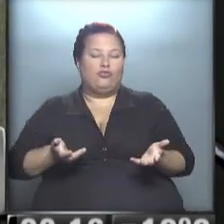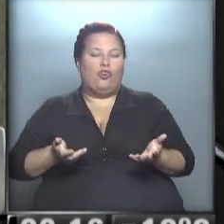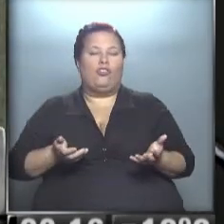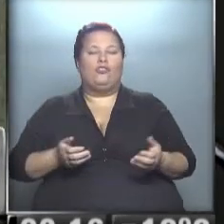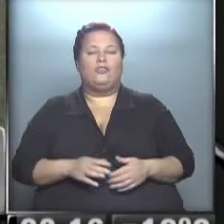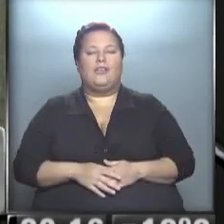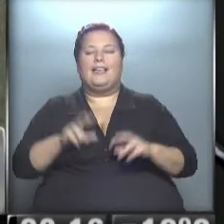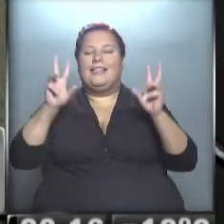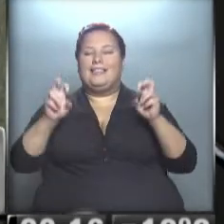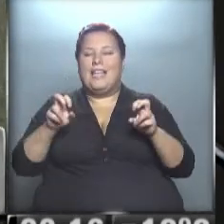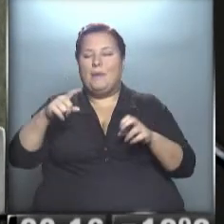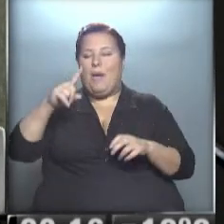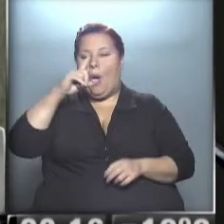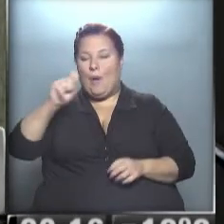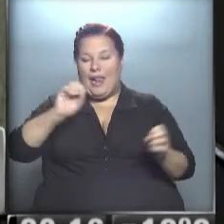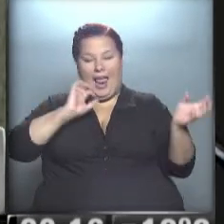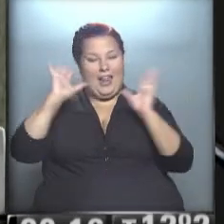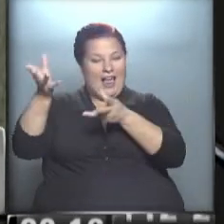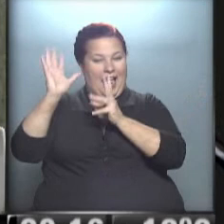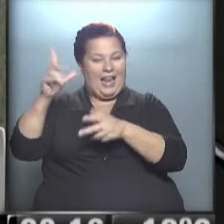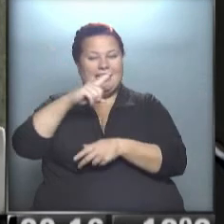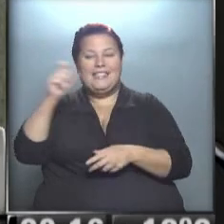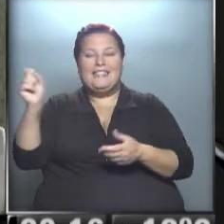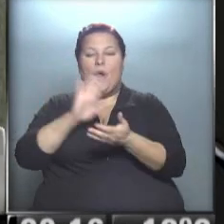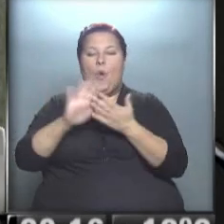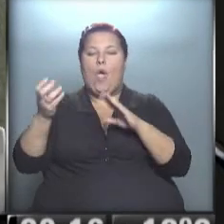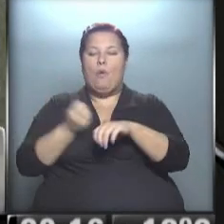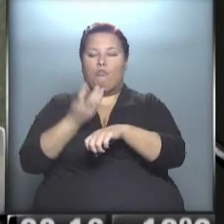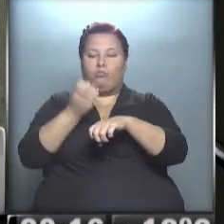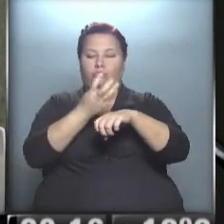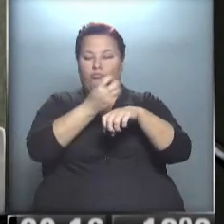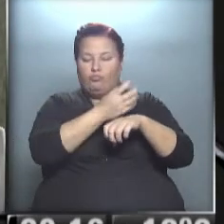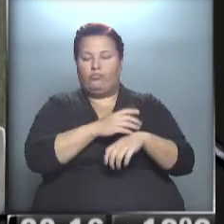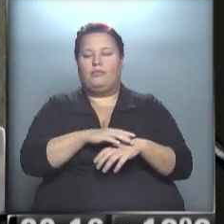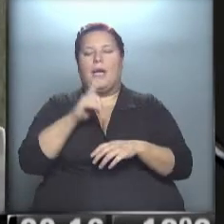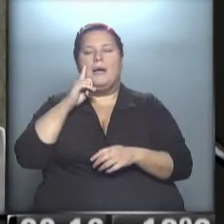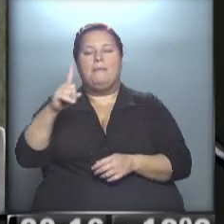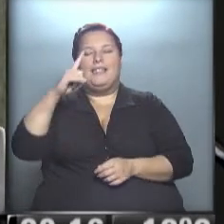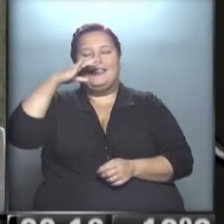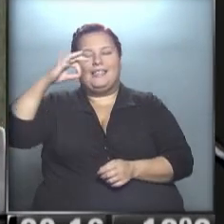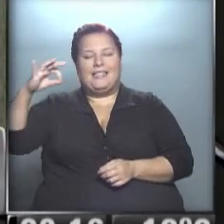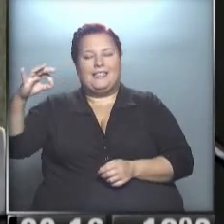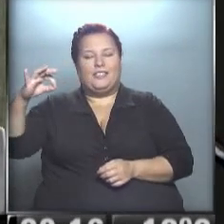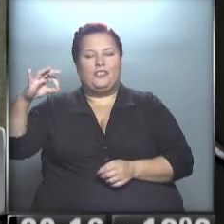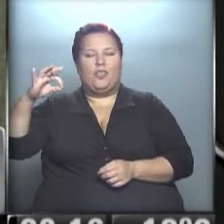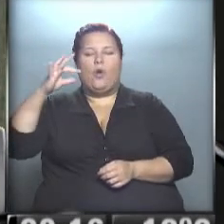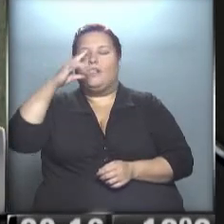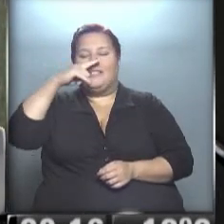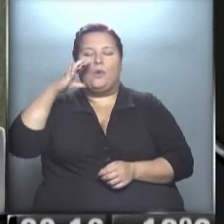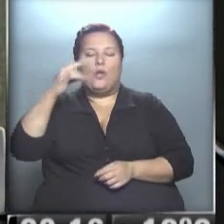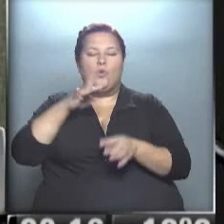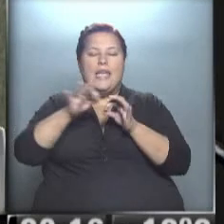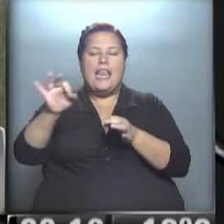en el caso de verano carga 100 nuevos 100 nuevas locomotoras tener mil 741 kilómetros